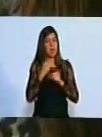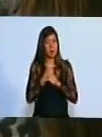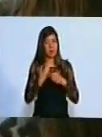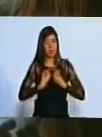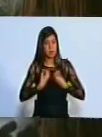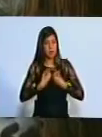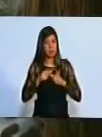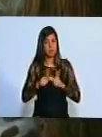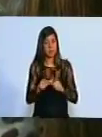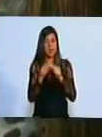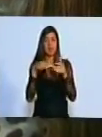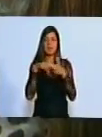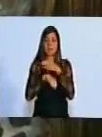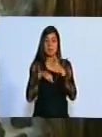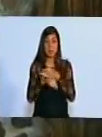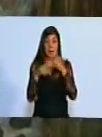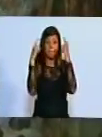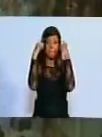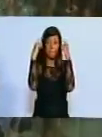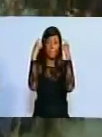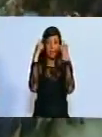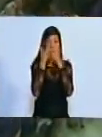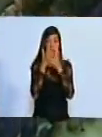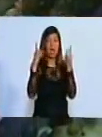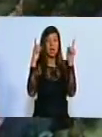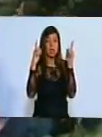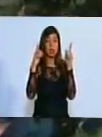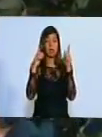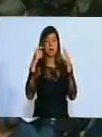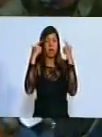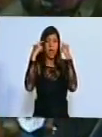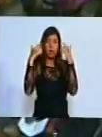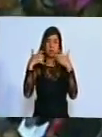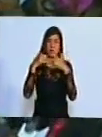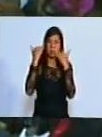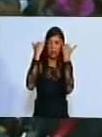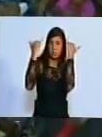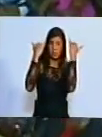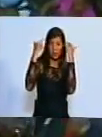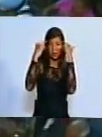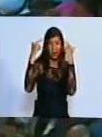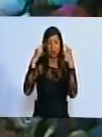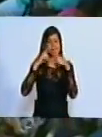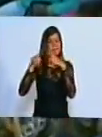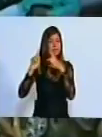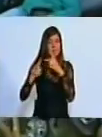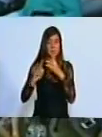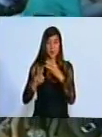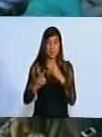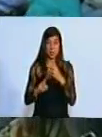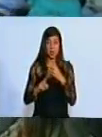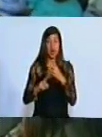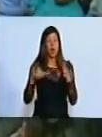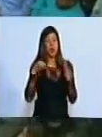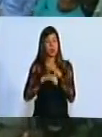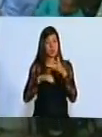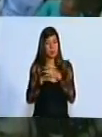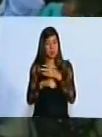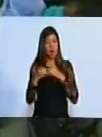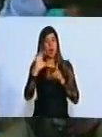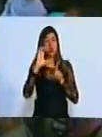una lucha por una mentalidad liberada, una lucha de ideas, de conceptos, en fin, una batalla